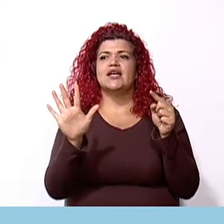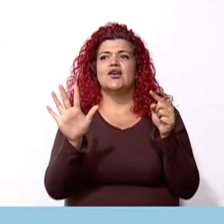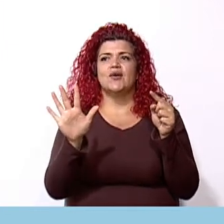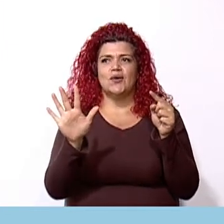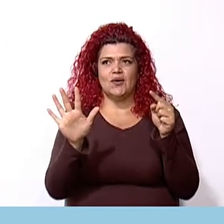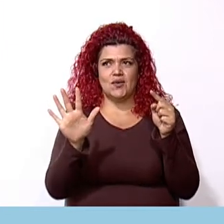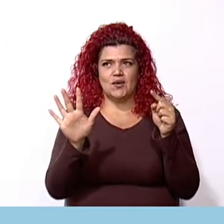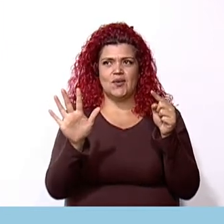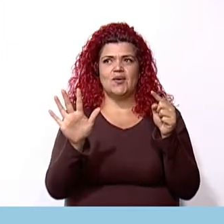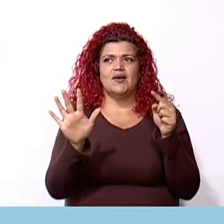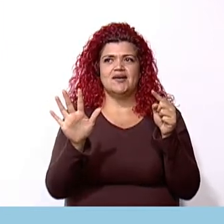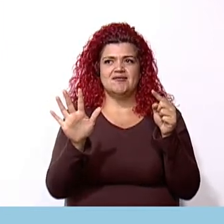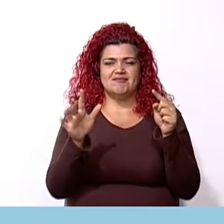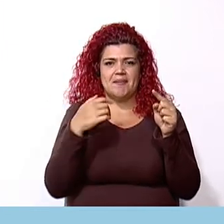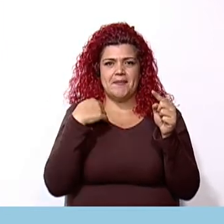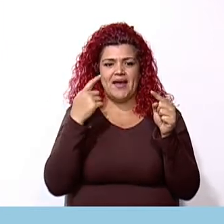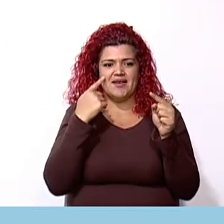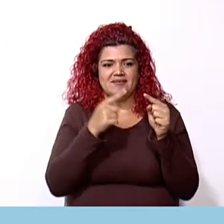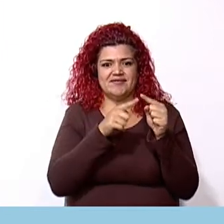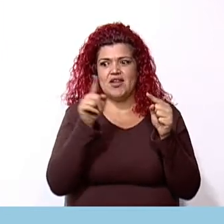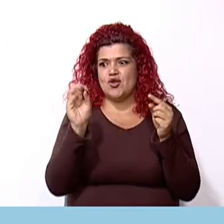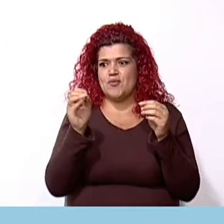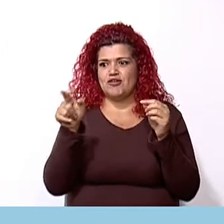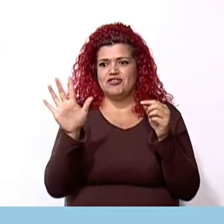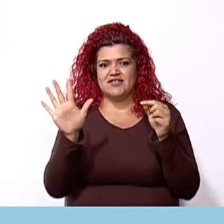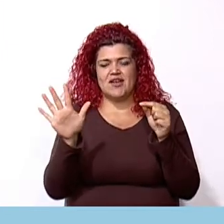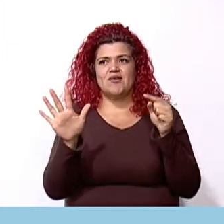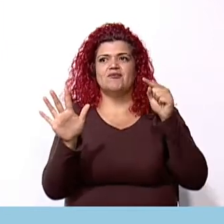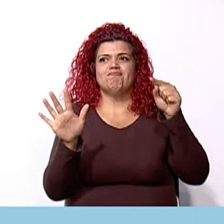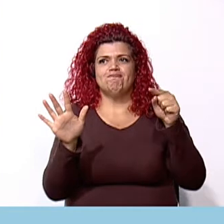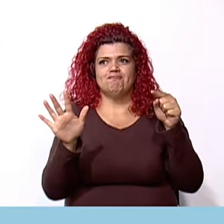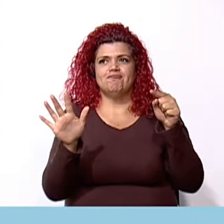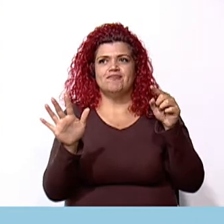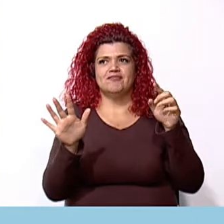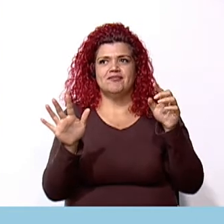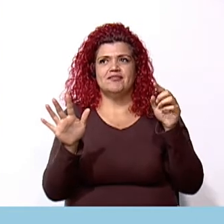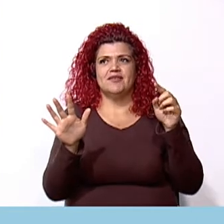este caso, entre el divisor, que es el número 5.